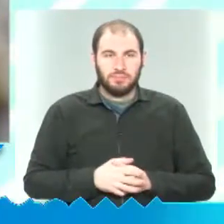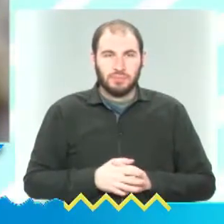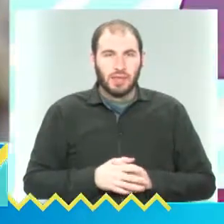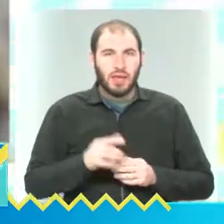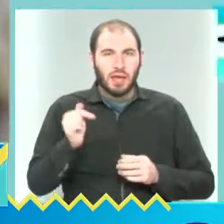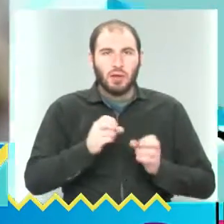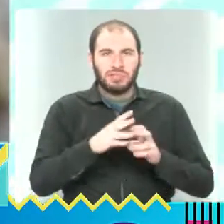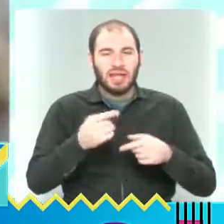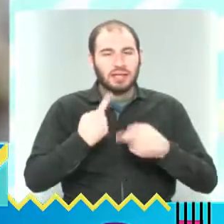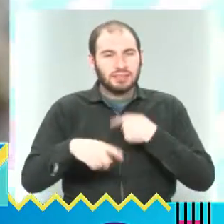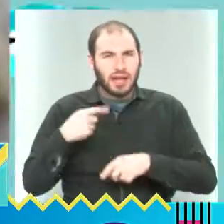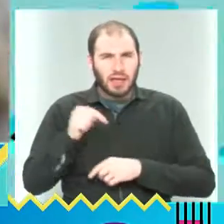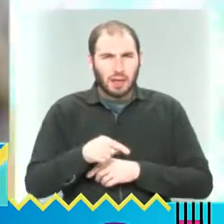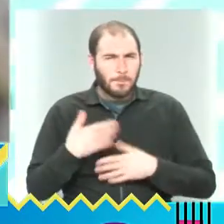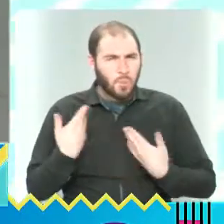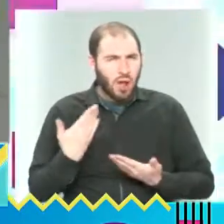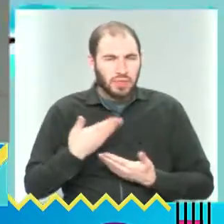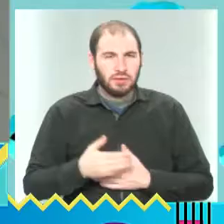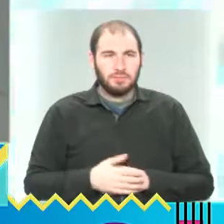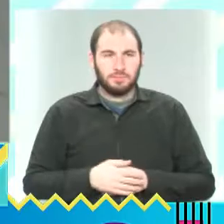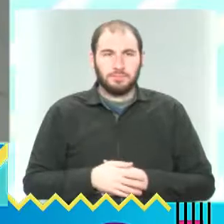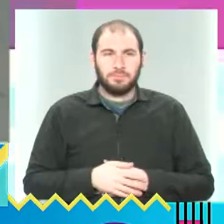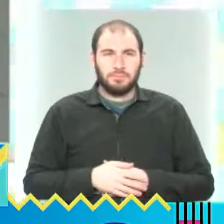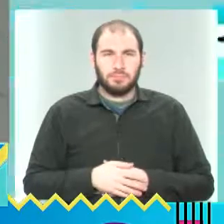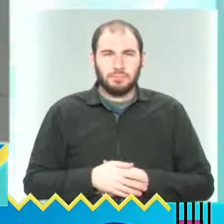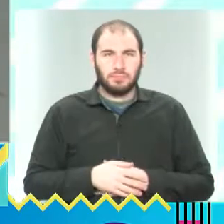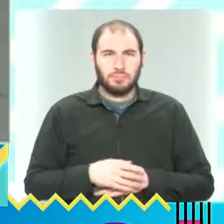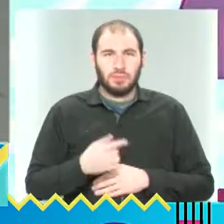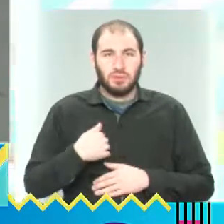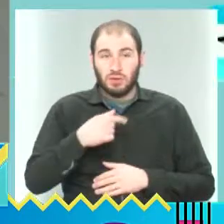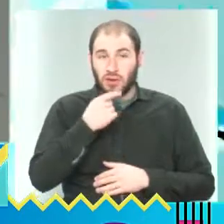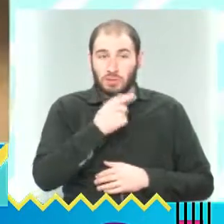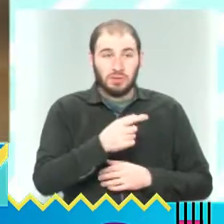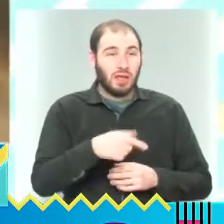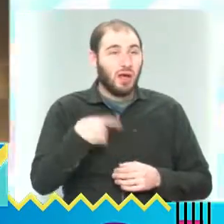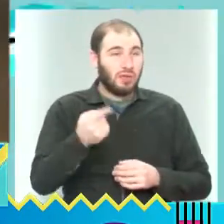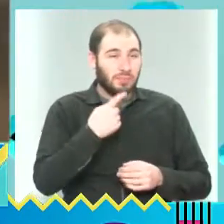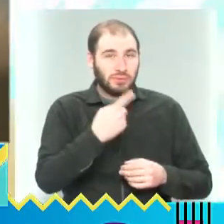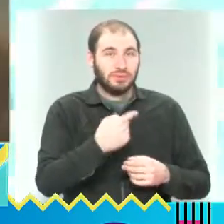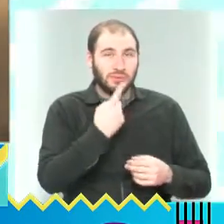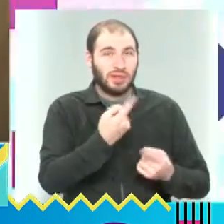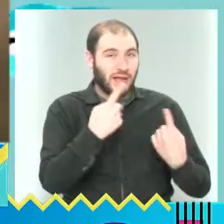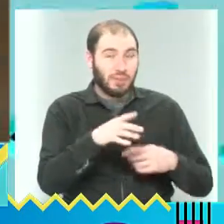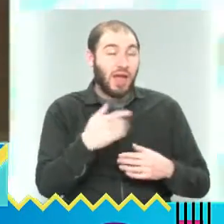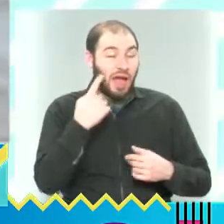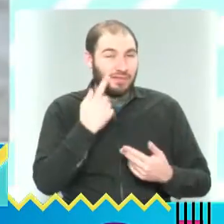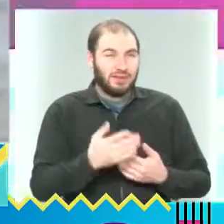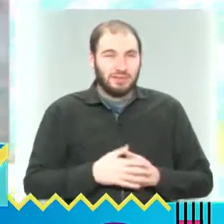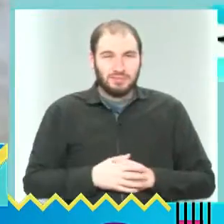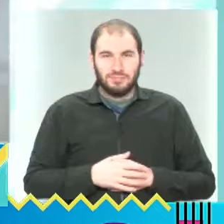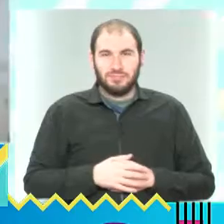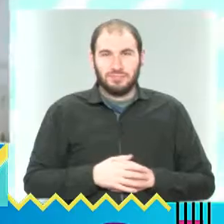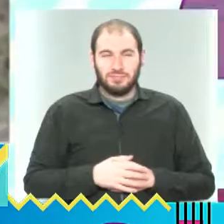a partir del reciclaje? ¿Es viable? No sé. Yo iba a contestar la otra pregunta, me cambiaste la pregunta. Bueno, vamos. Todavía me tocaba a